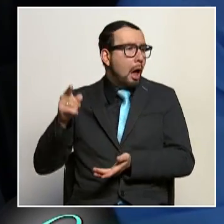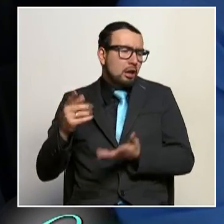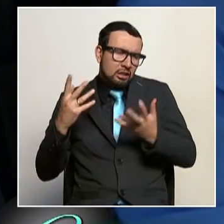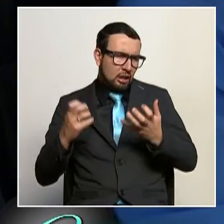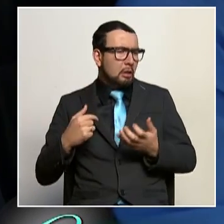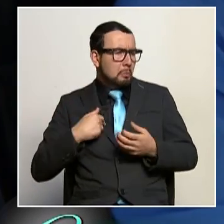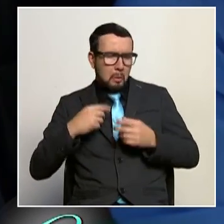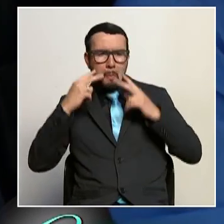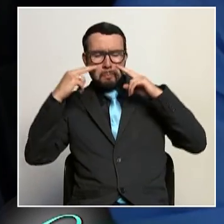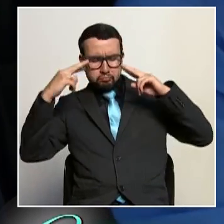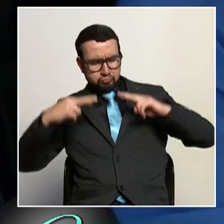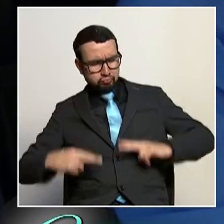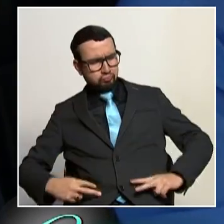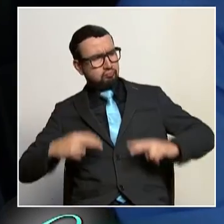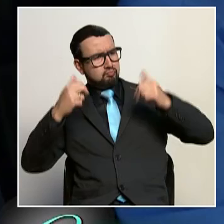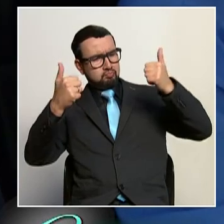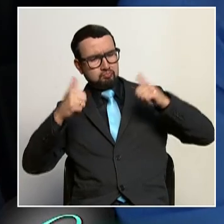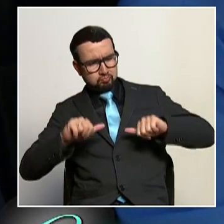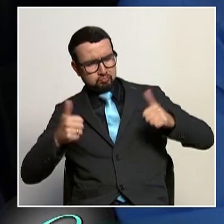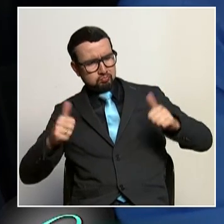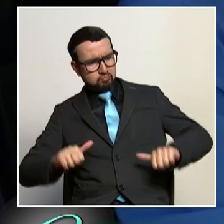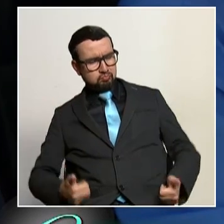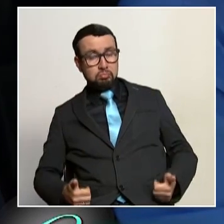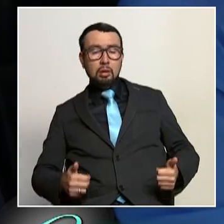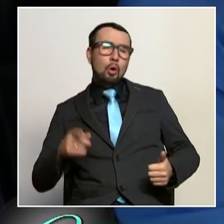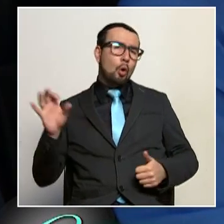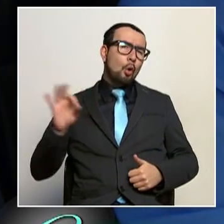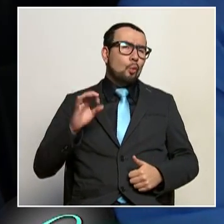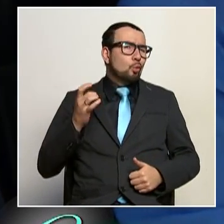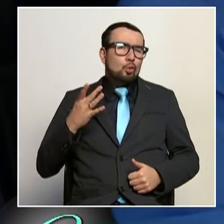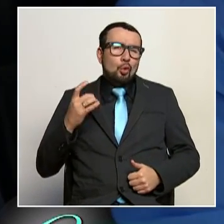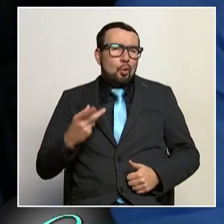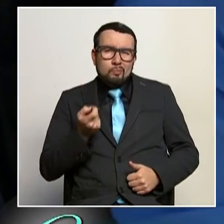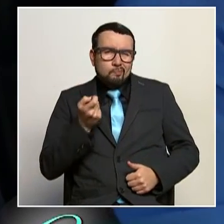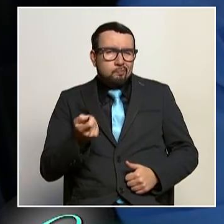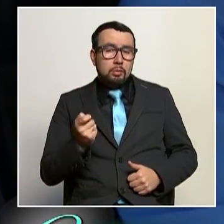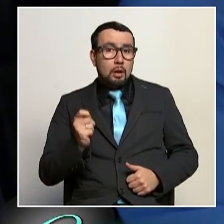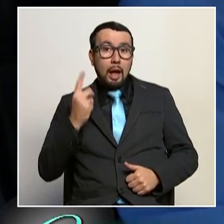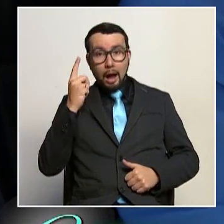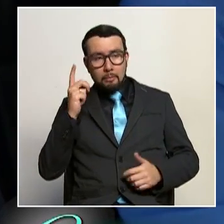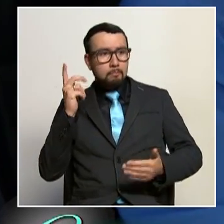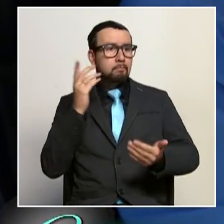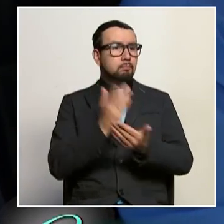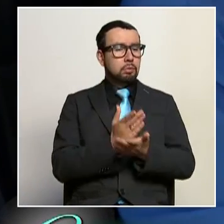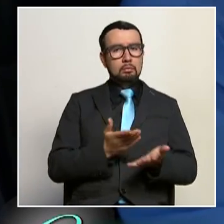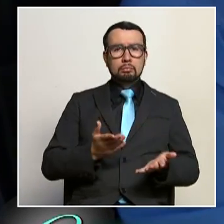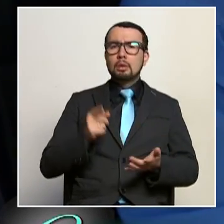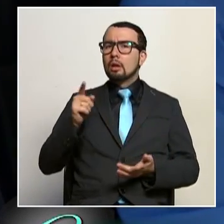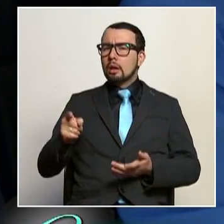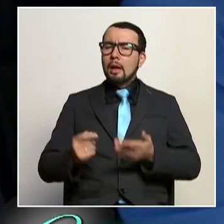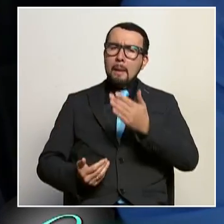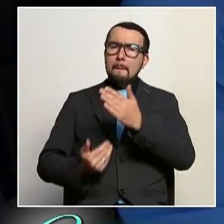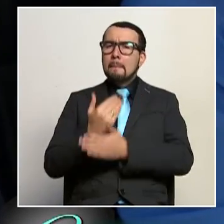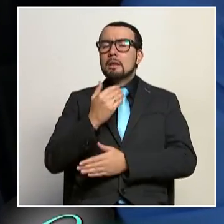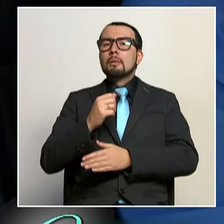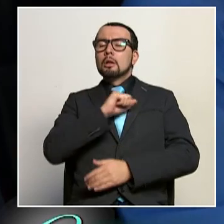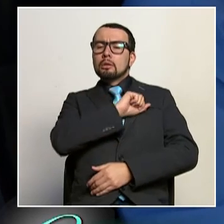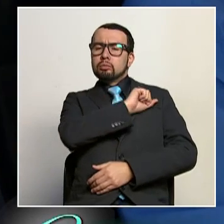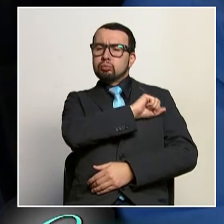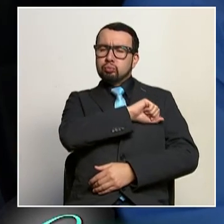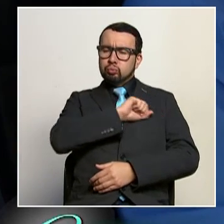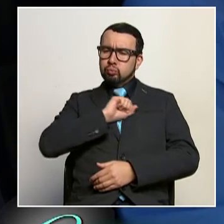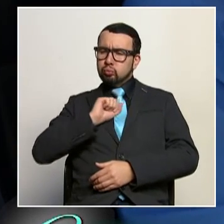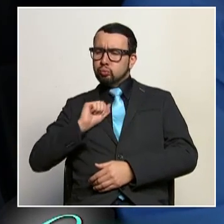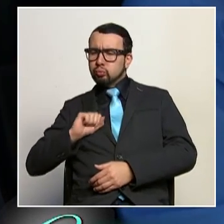una revisión de ver cómo están o tienen de pronto algún dolor en alguna parte del cuerpo. Empezamos a hacer el barrido y hemos encontrado